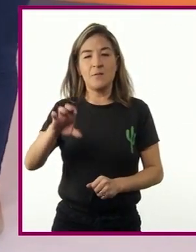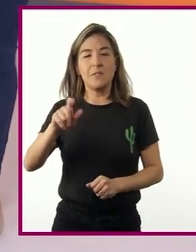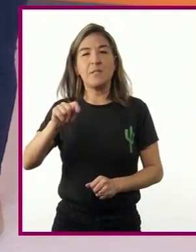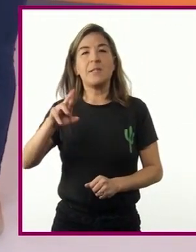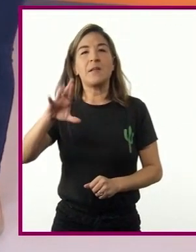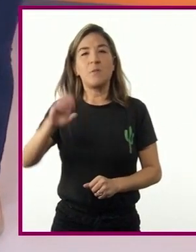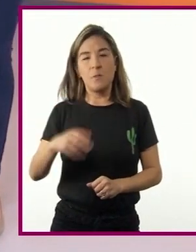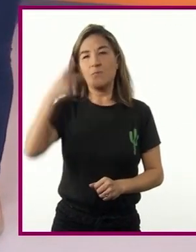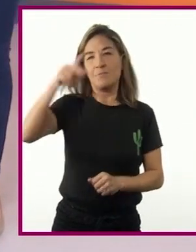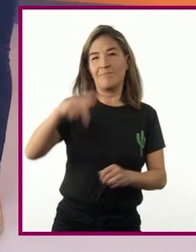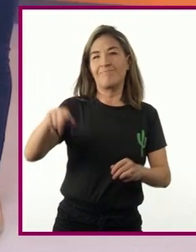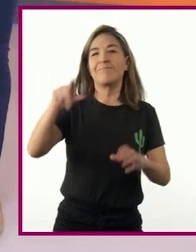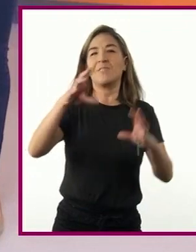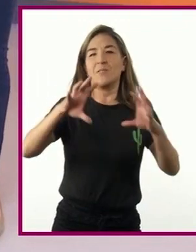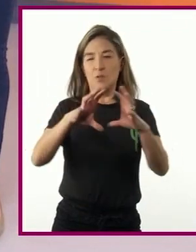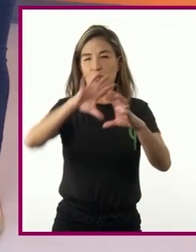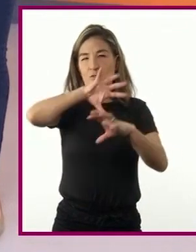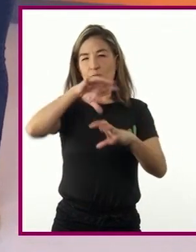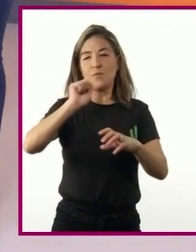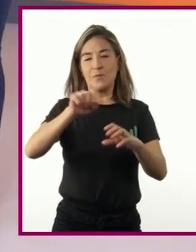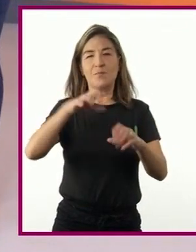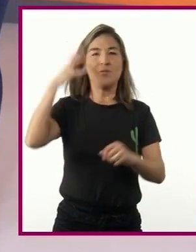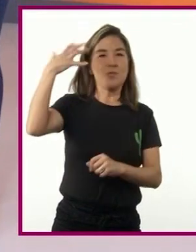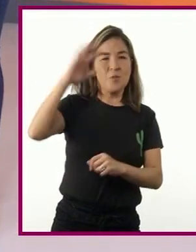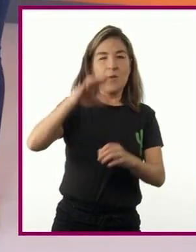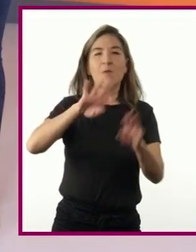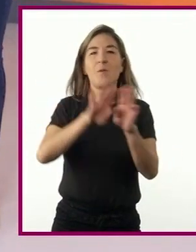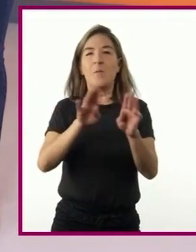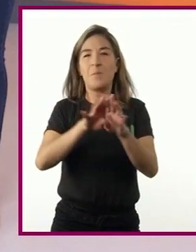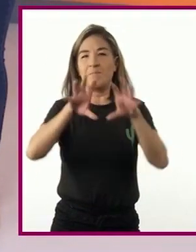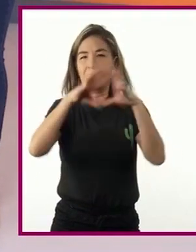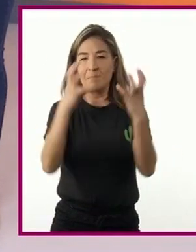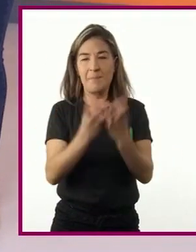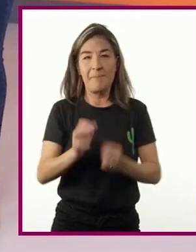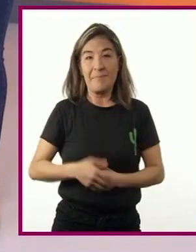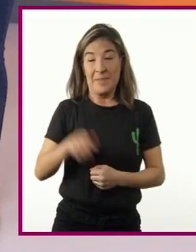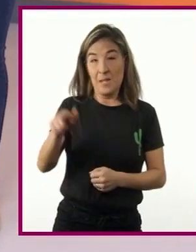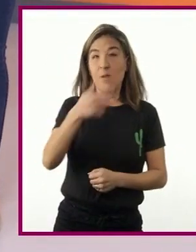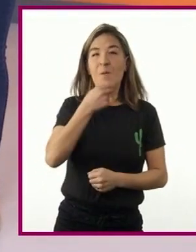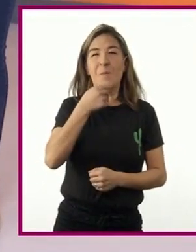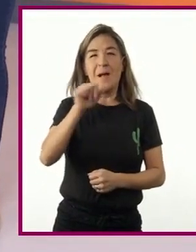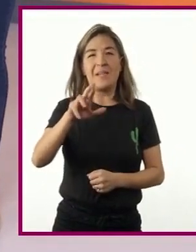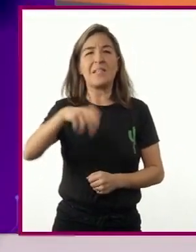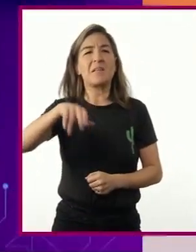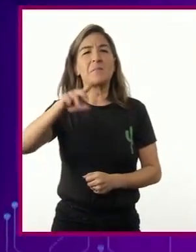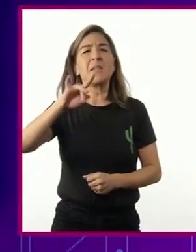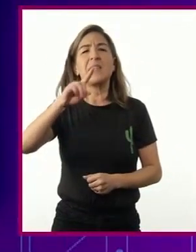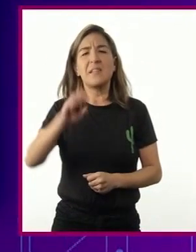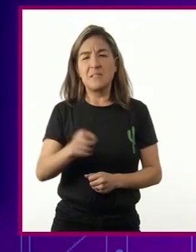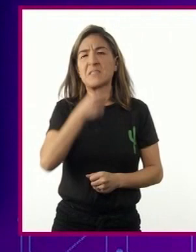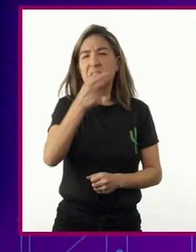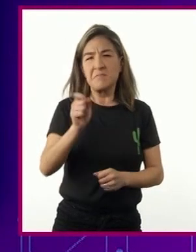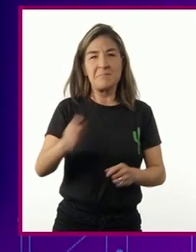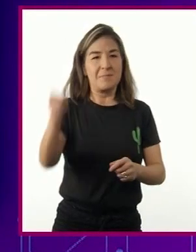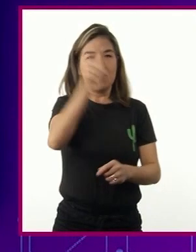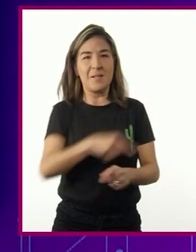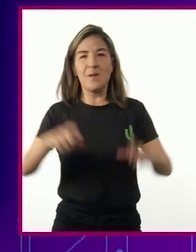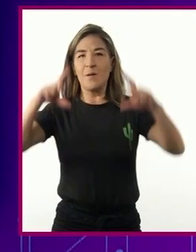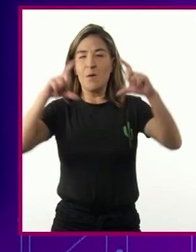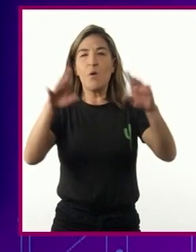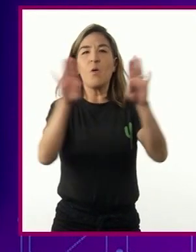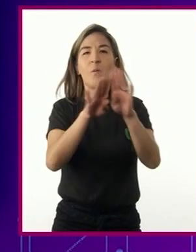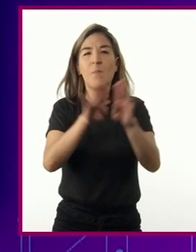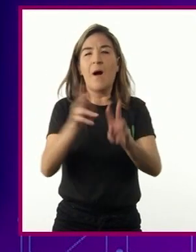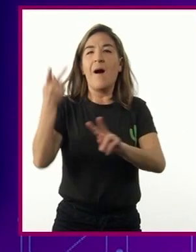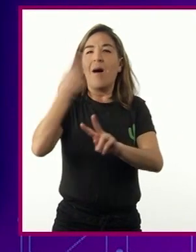solar. Arquímedes seguía imaginando que la orilla del universo era una esfera con las